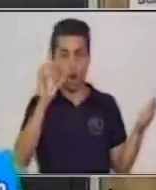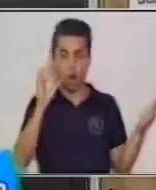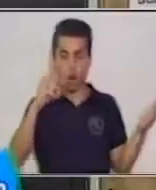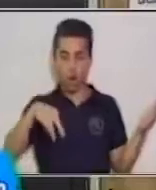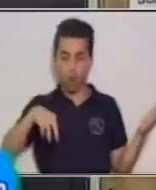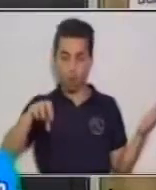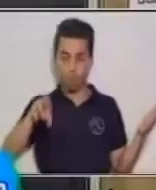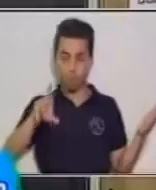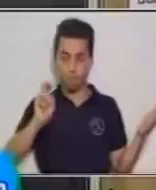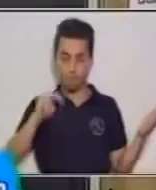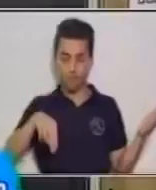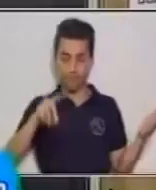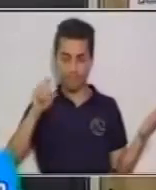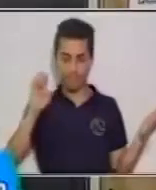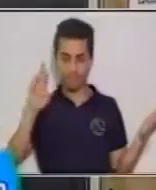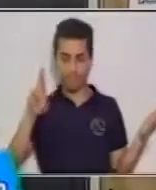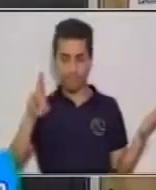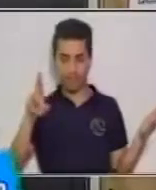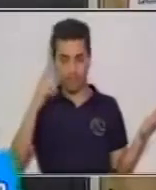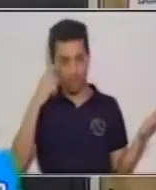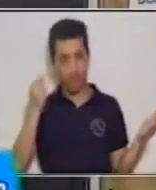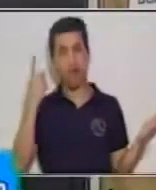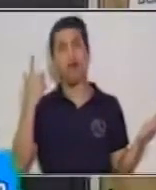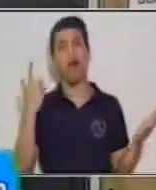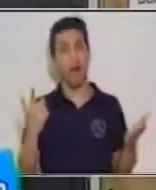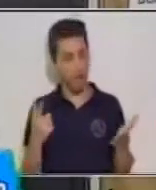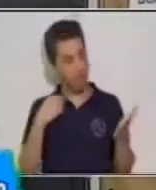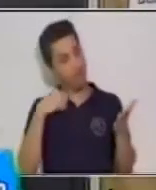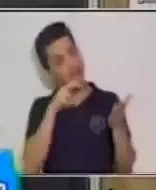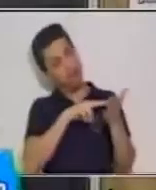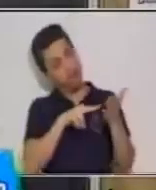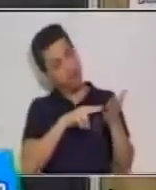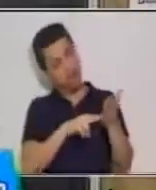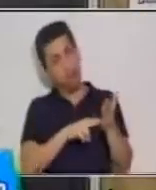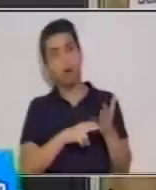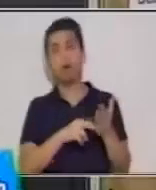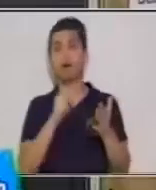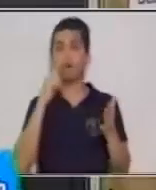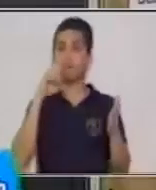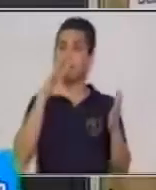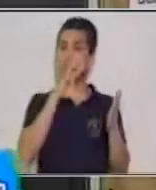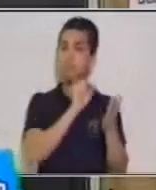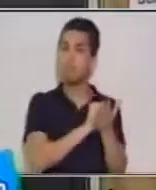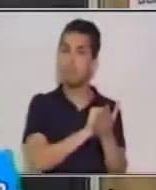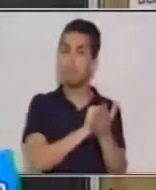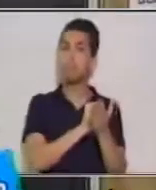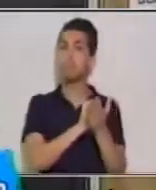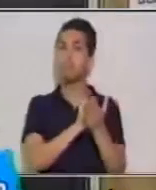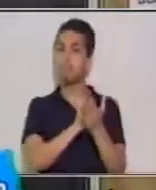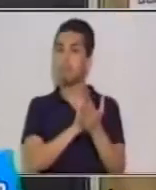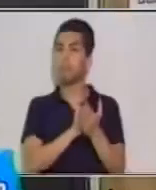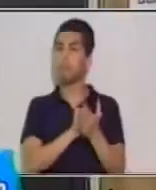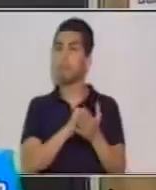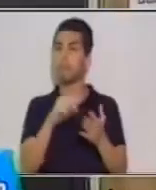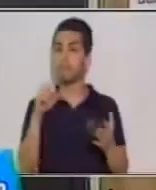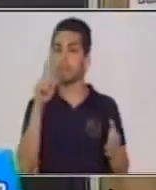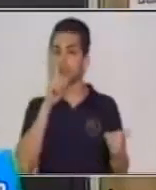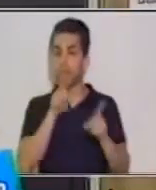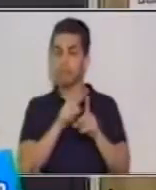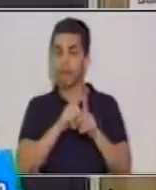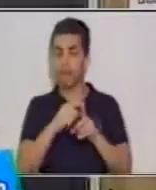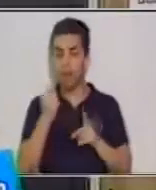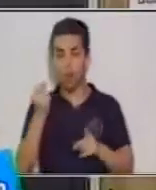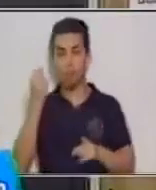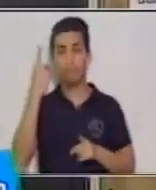estamos acostumbrados. ¿Por qué razón? Porque al leer nos vamos a dar cuenta que también hemos comprendido